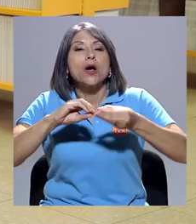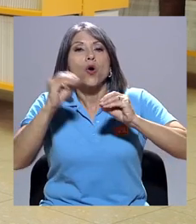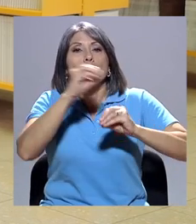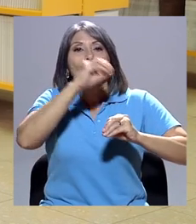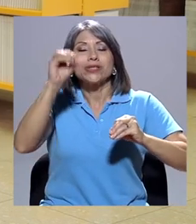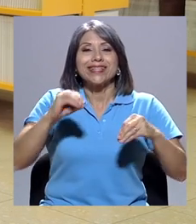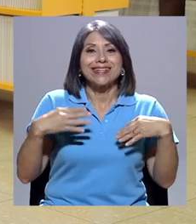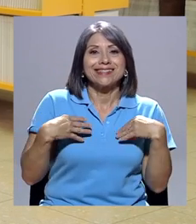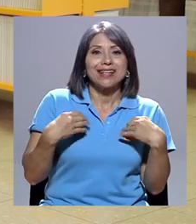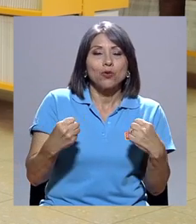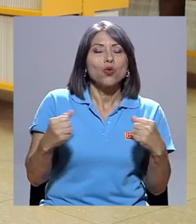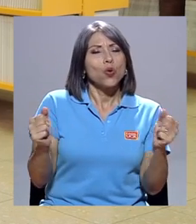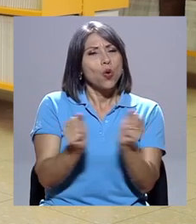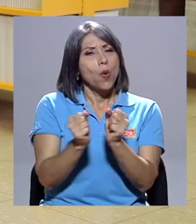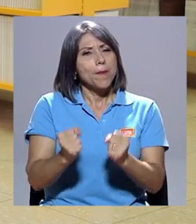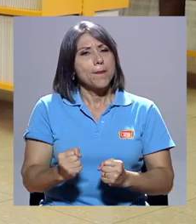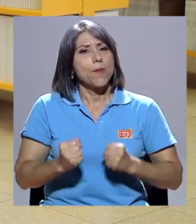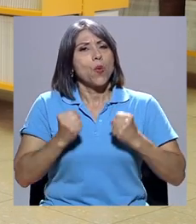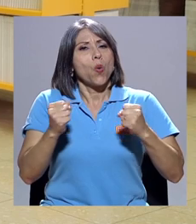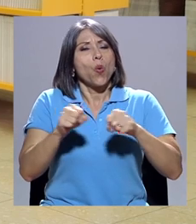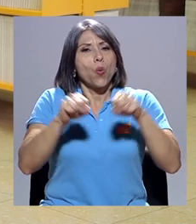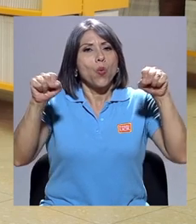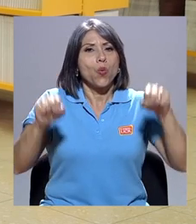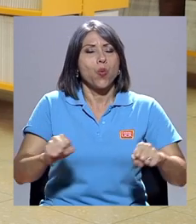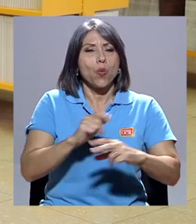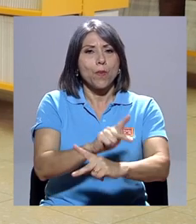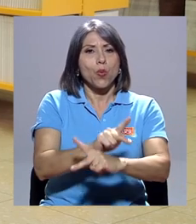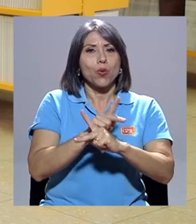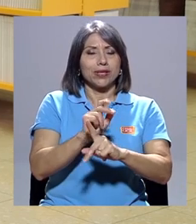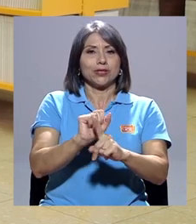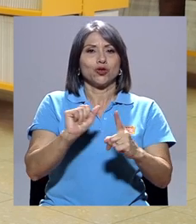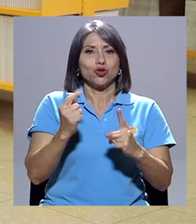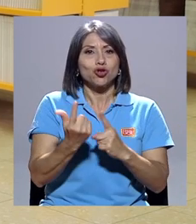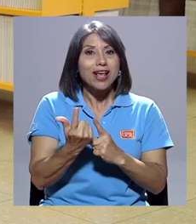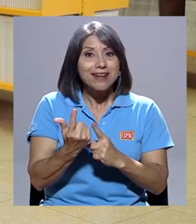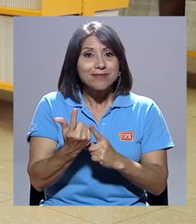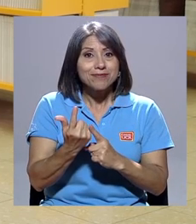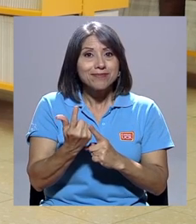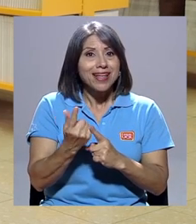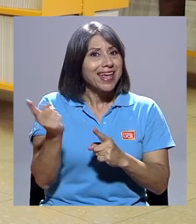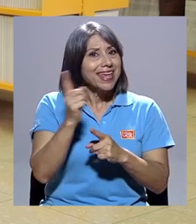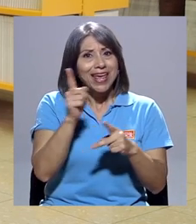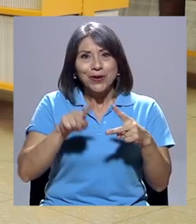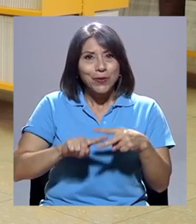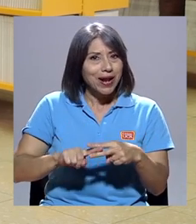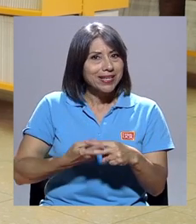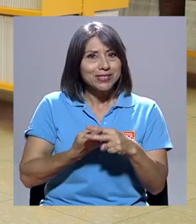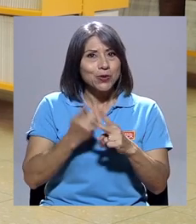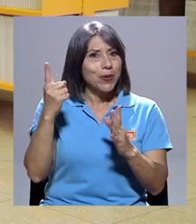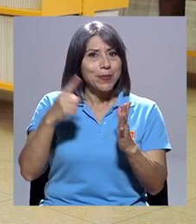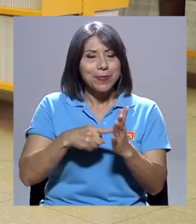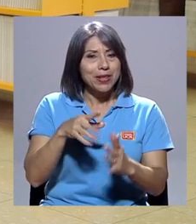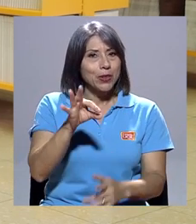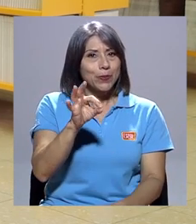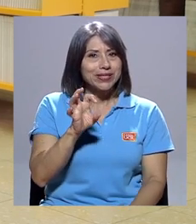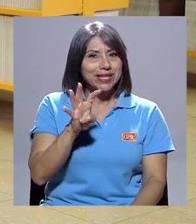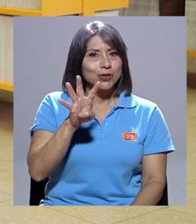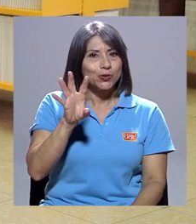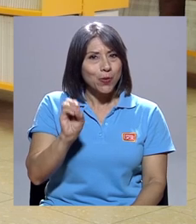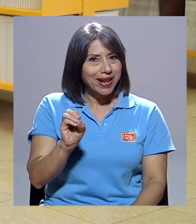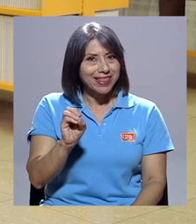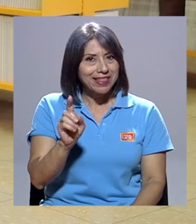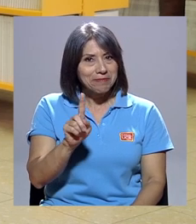un poderoso sistema de protección social que no nació en 1940, sino